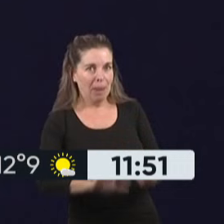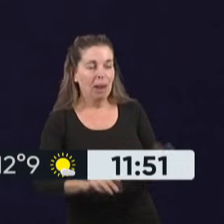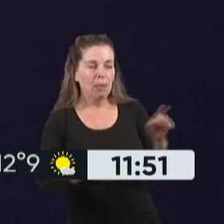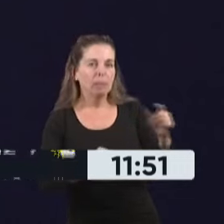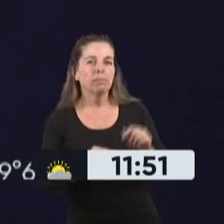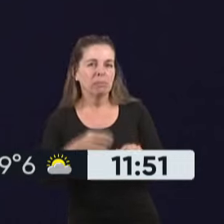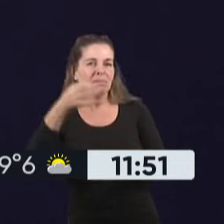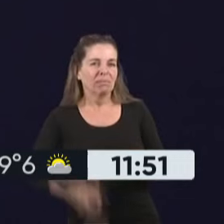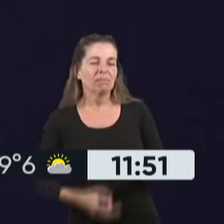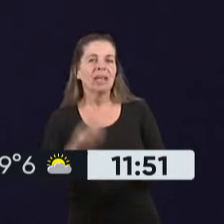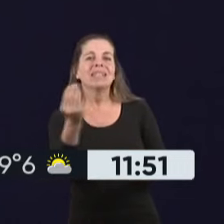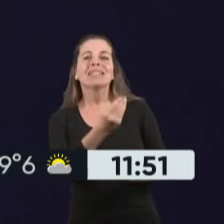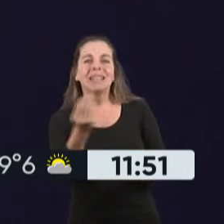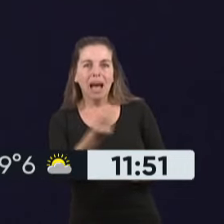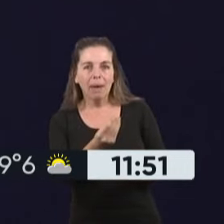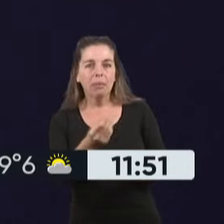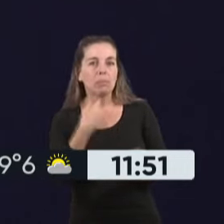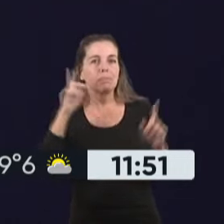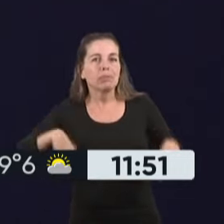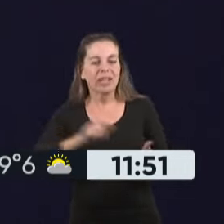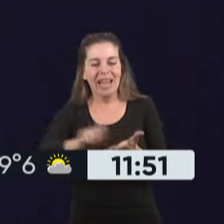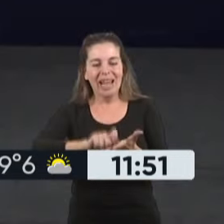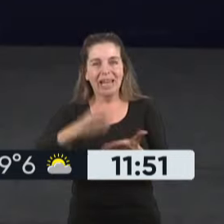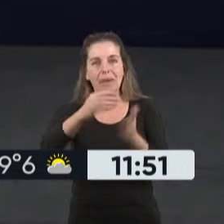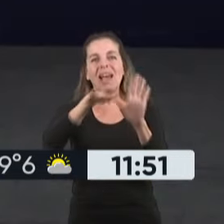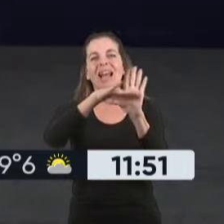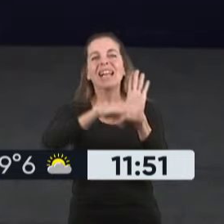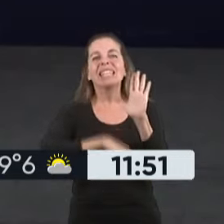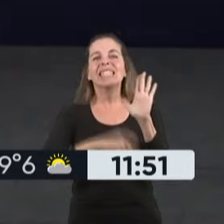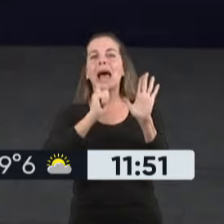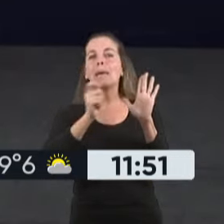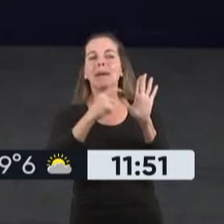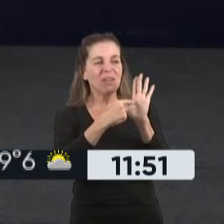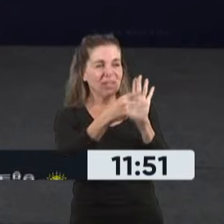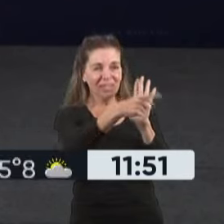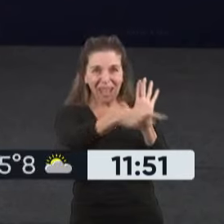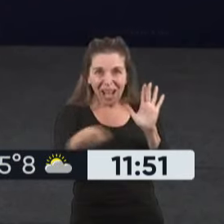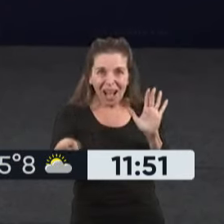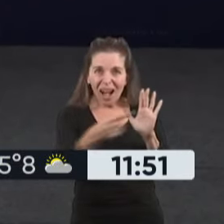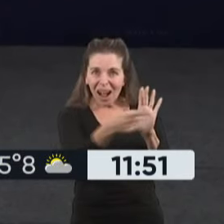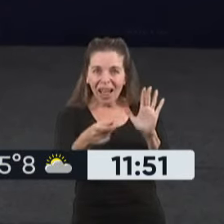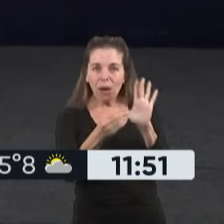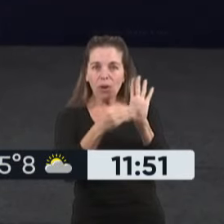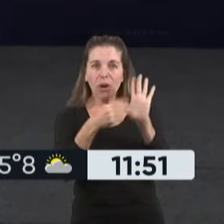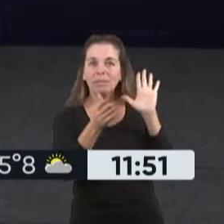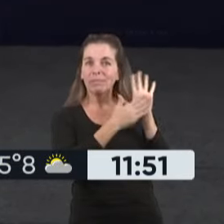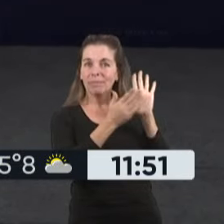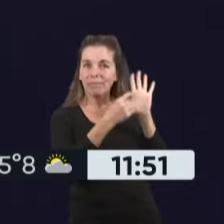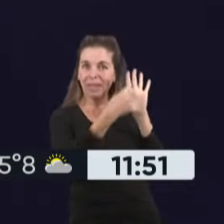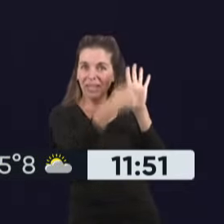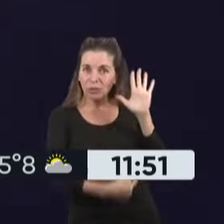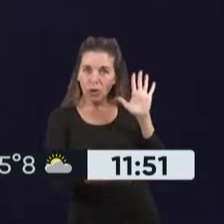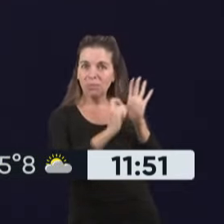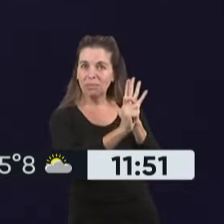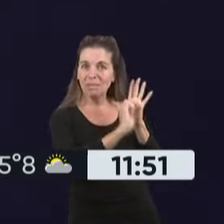mal. No sé quién lo escribe, pero... ¿Ustedes mismos lo escriben, en serio? ¿Ustedes escriben esto y lo escriben mal?